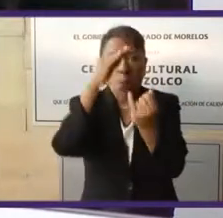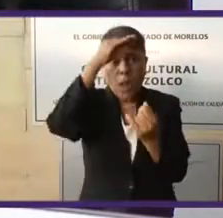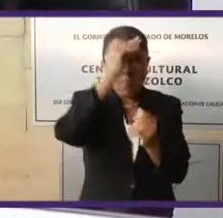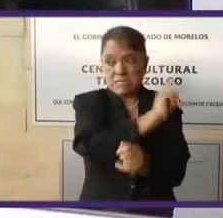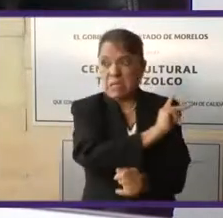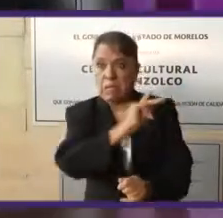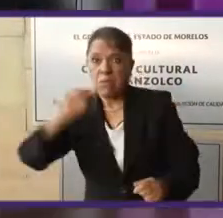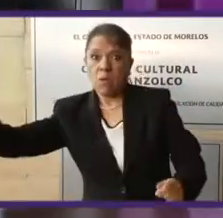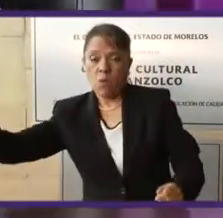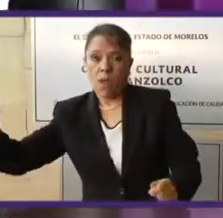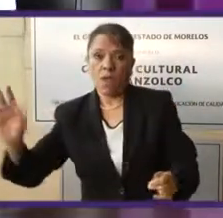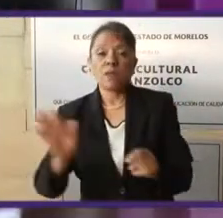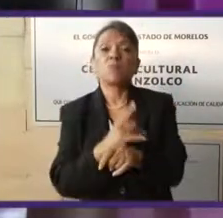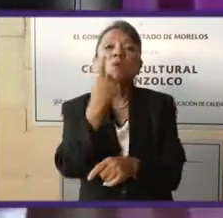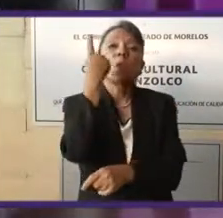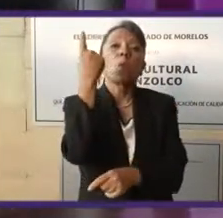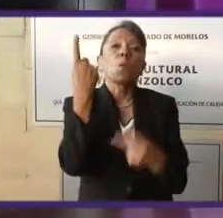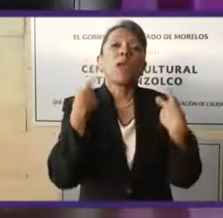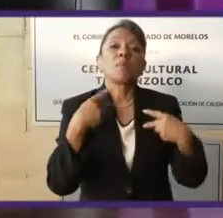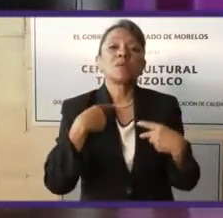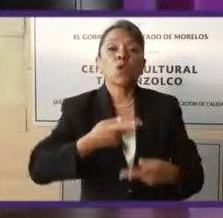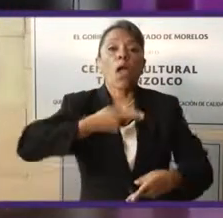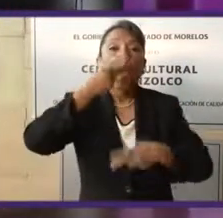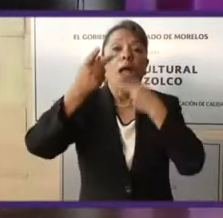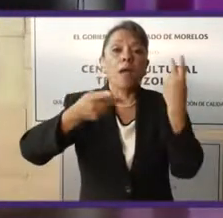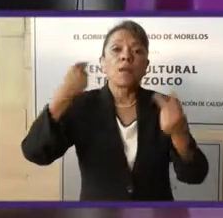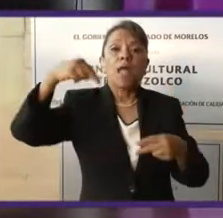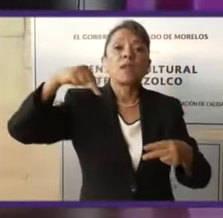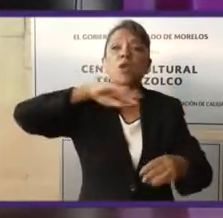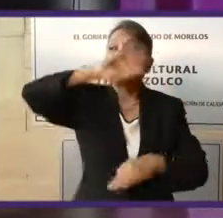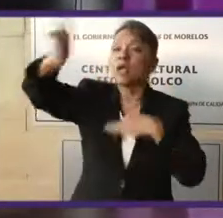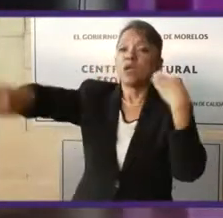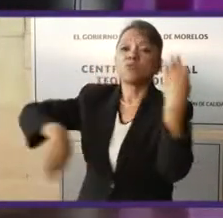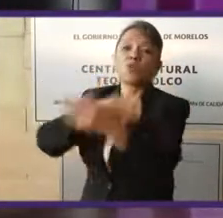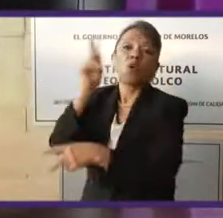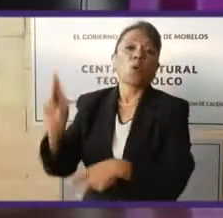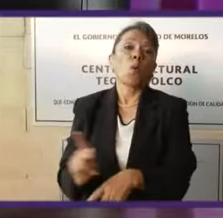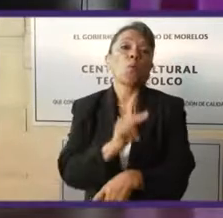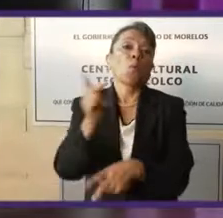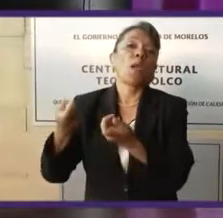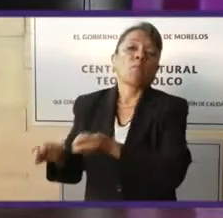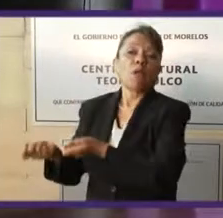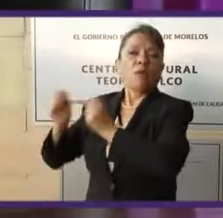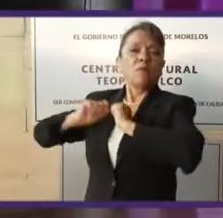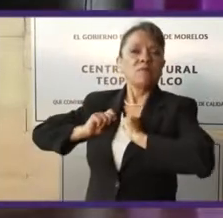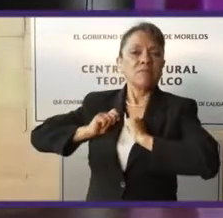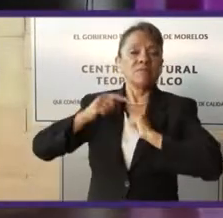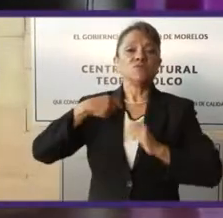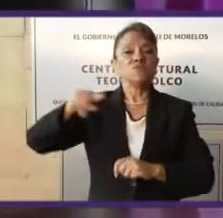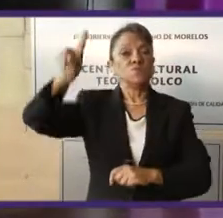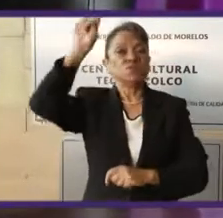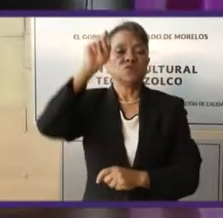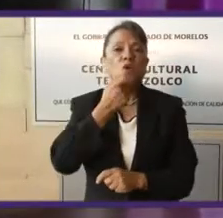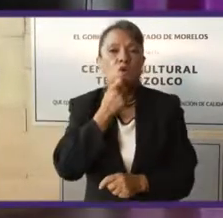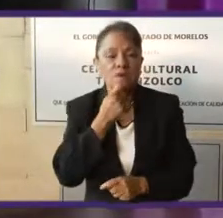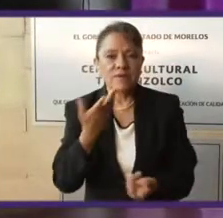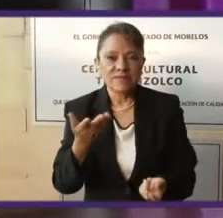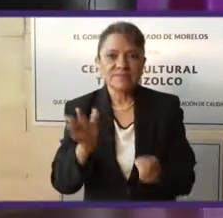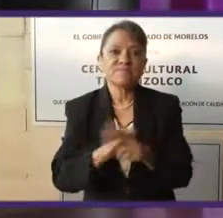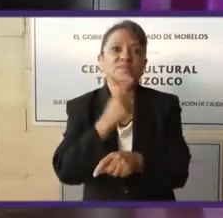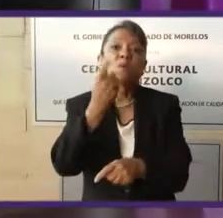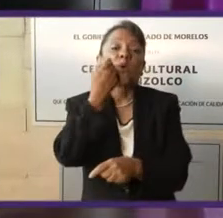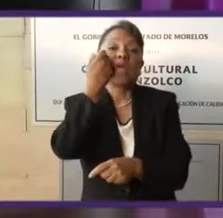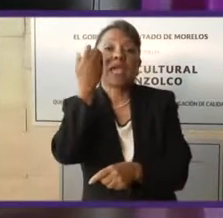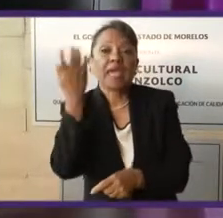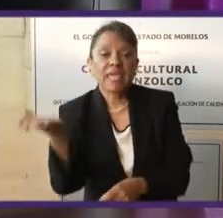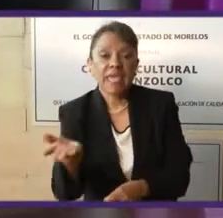De alguien que habla a nombre de todo el pueblo, desde el 15% del electorado, porque vota la mitad y trae el